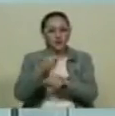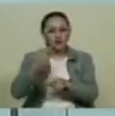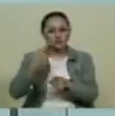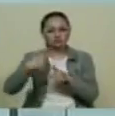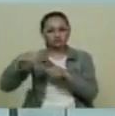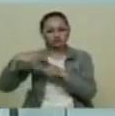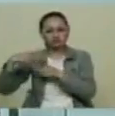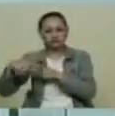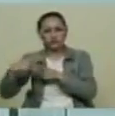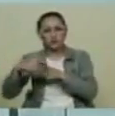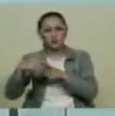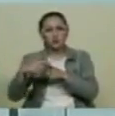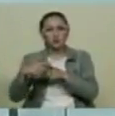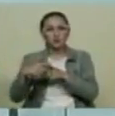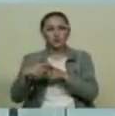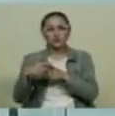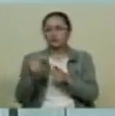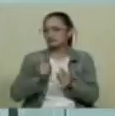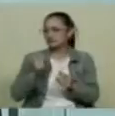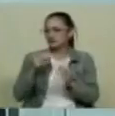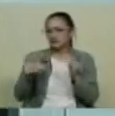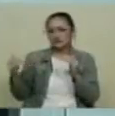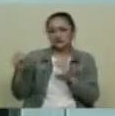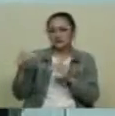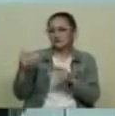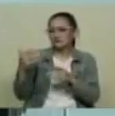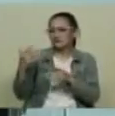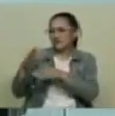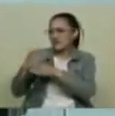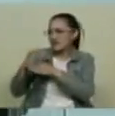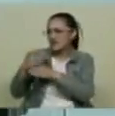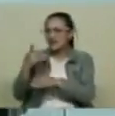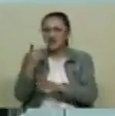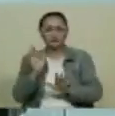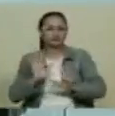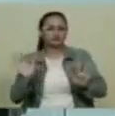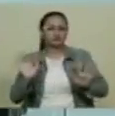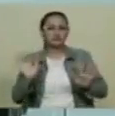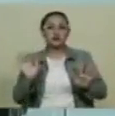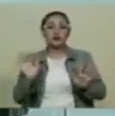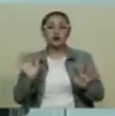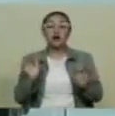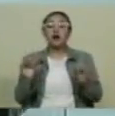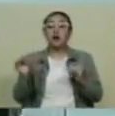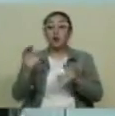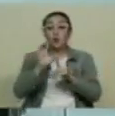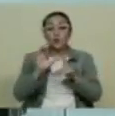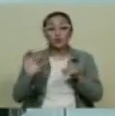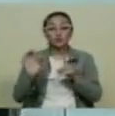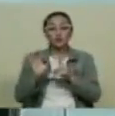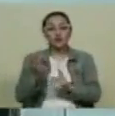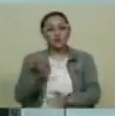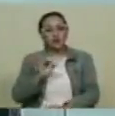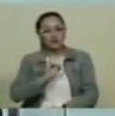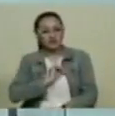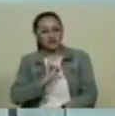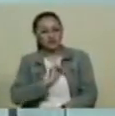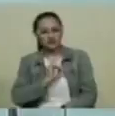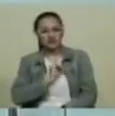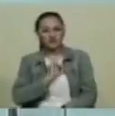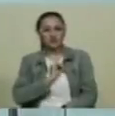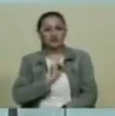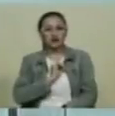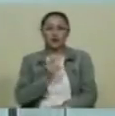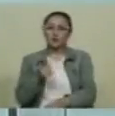naciones, pasando por encima de cualquier diferencia y mirando lo realmente trascendente que es nuestra identidad y destino común como